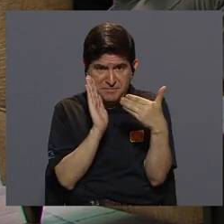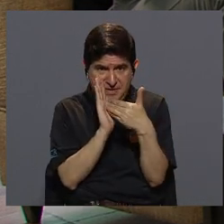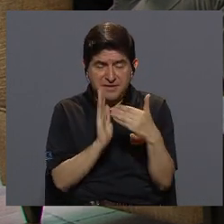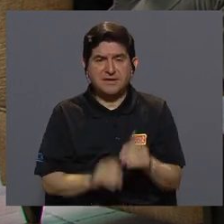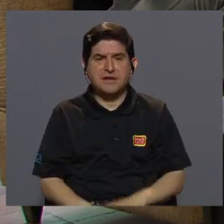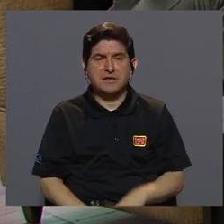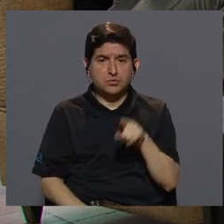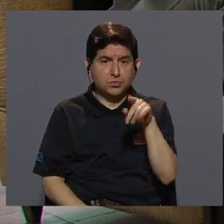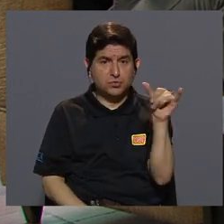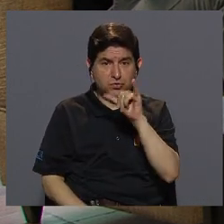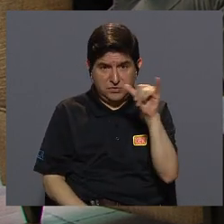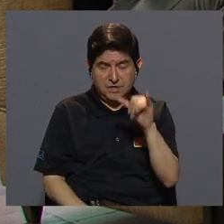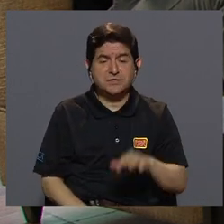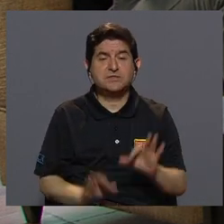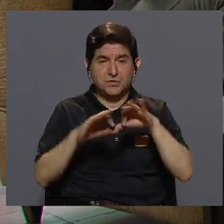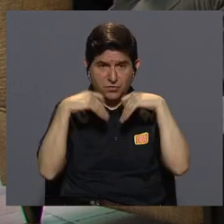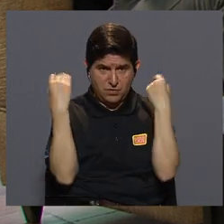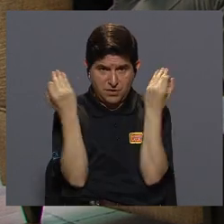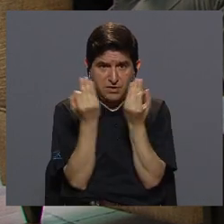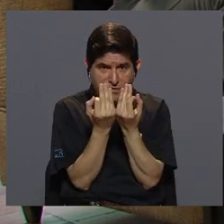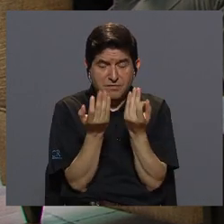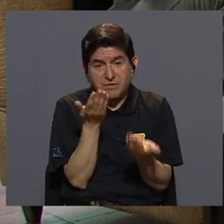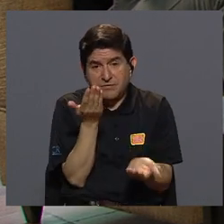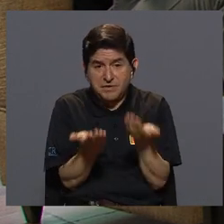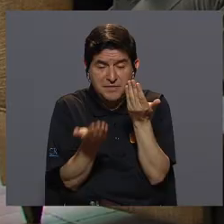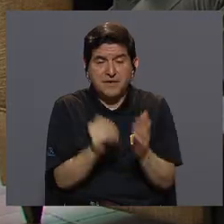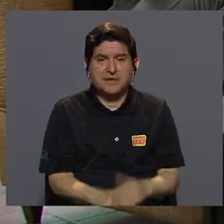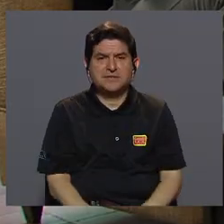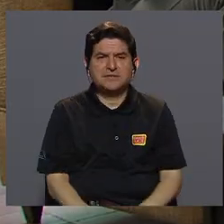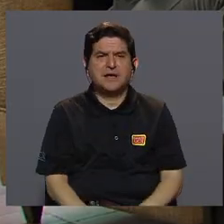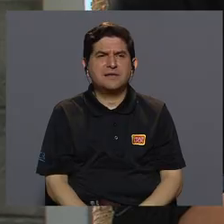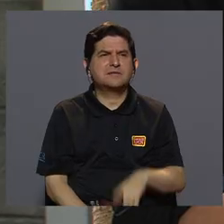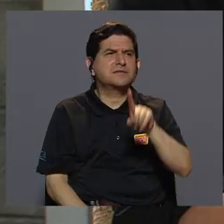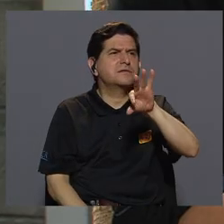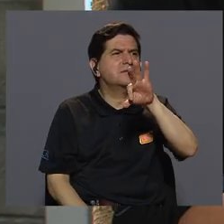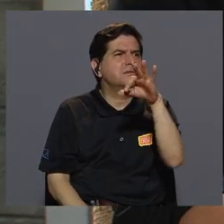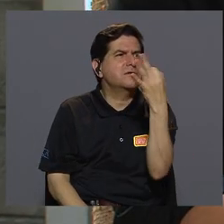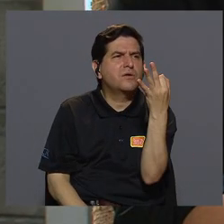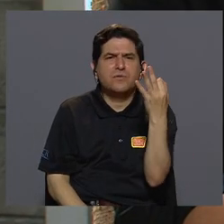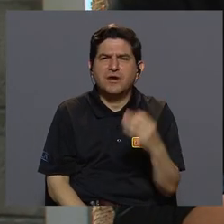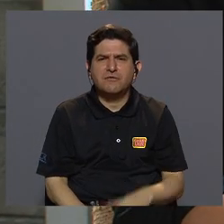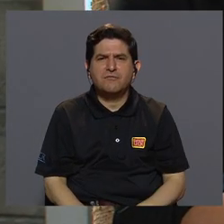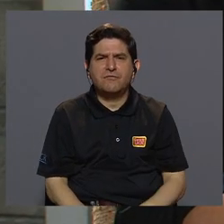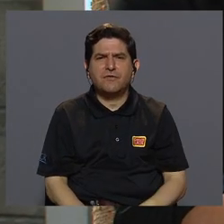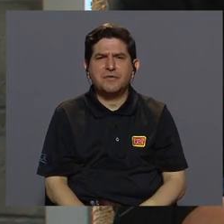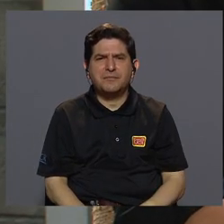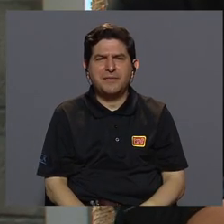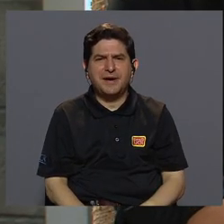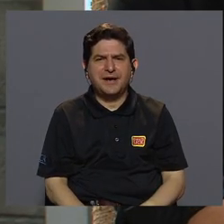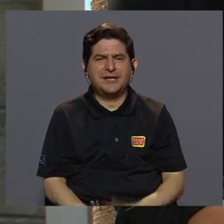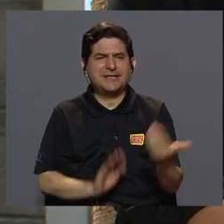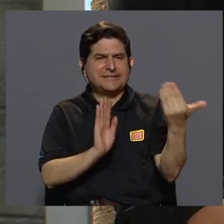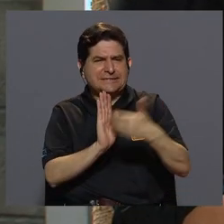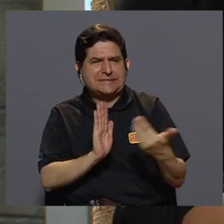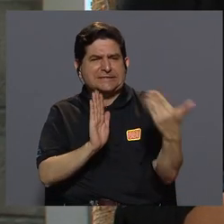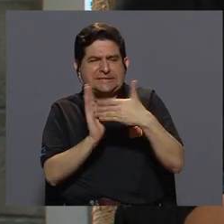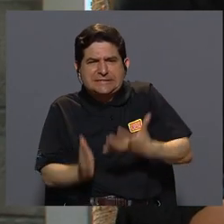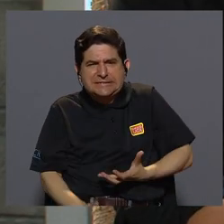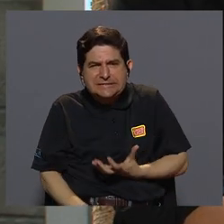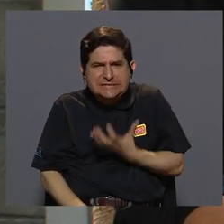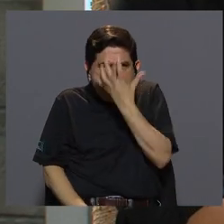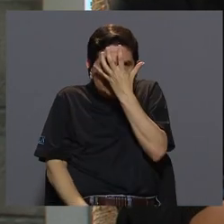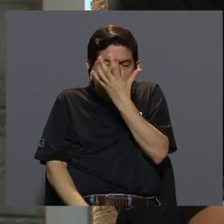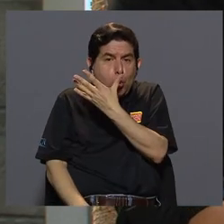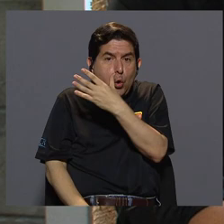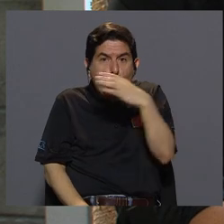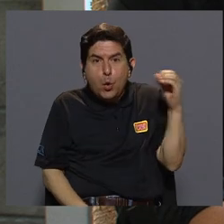claro, y ustedes también como familia, supongo que recibían de algún modo las réplicas del enojo